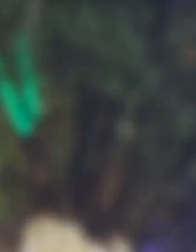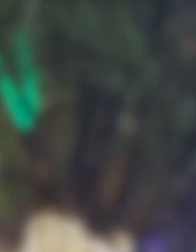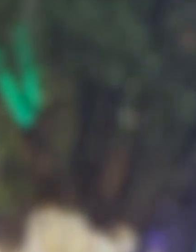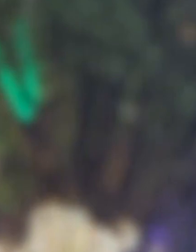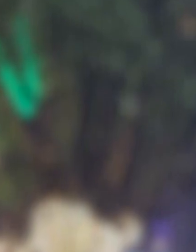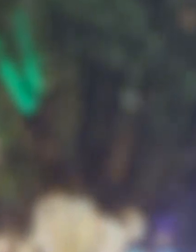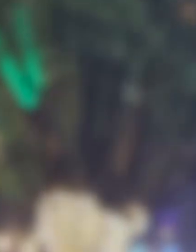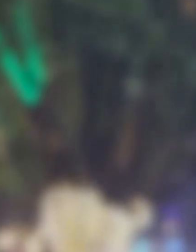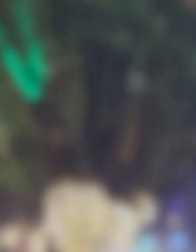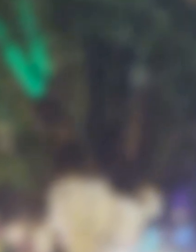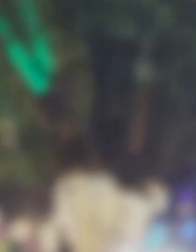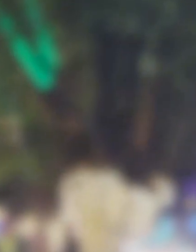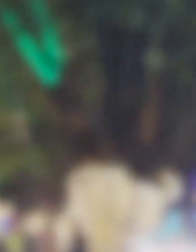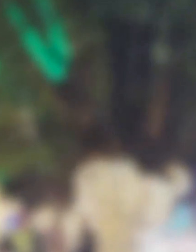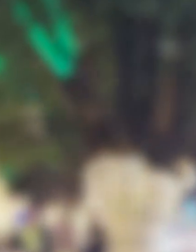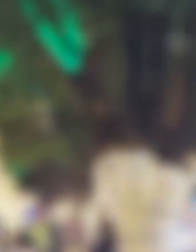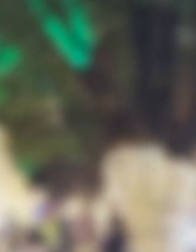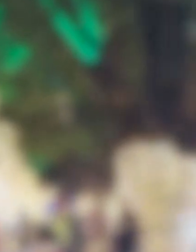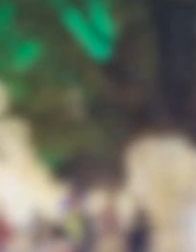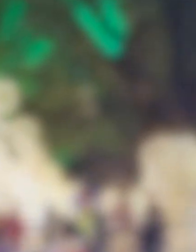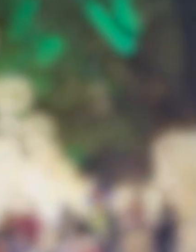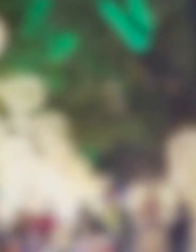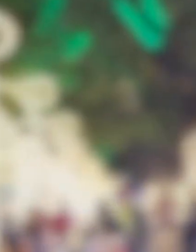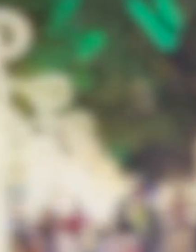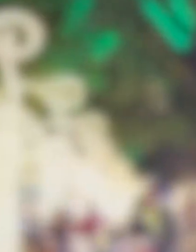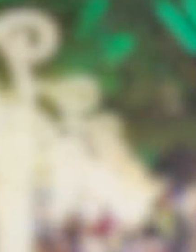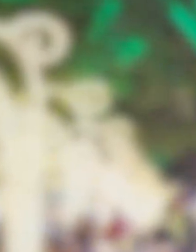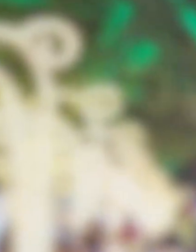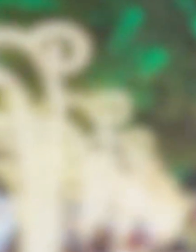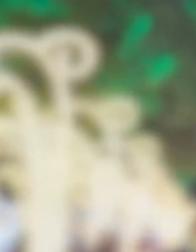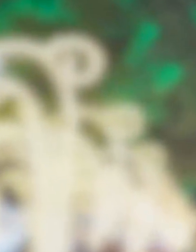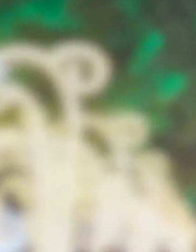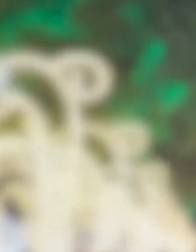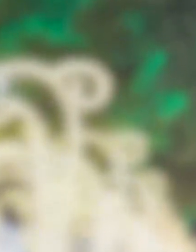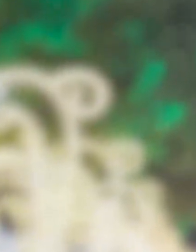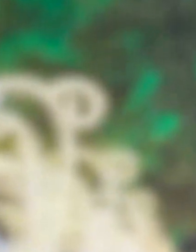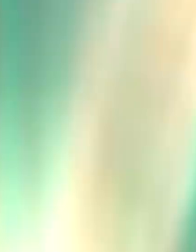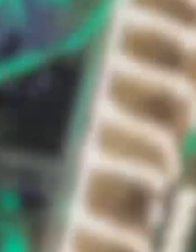No siempre necesitamos voz para comunicarnos.